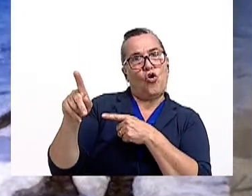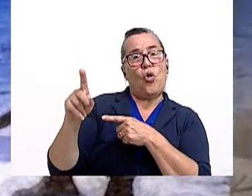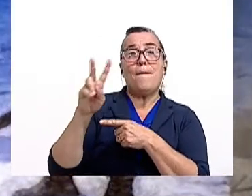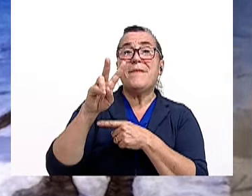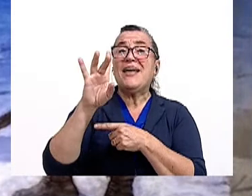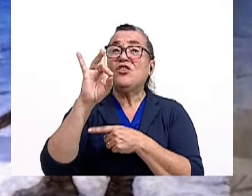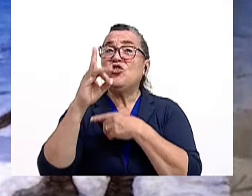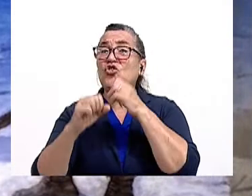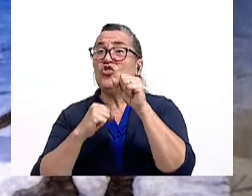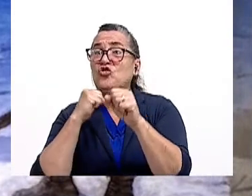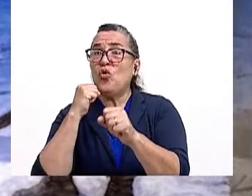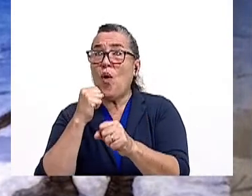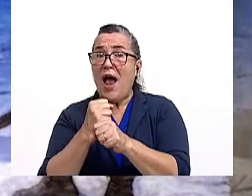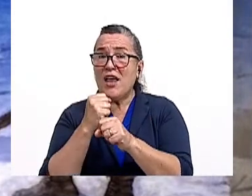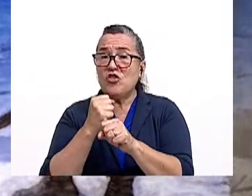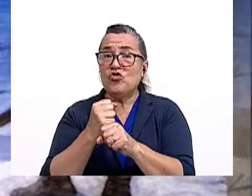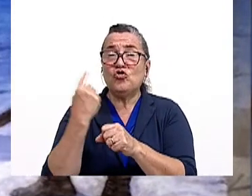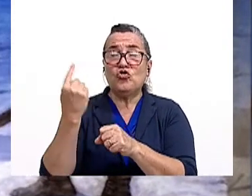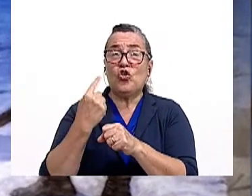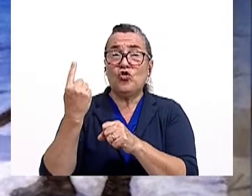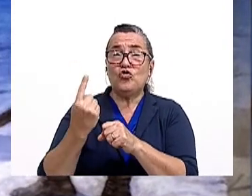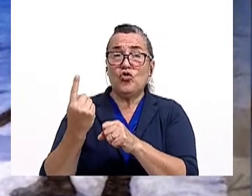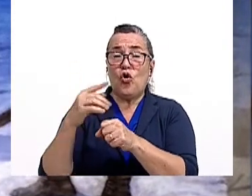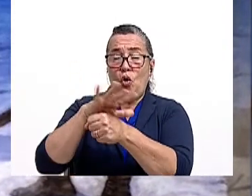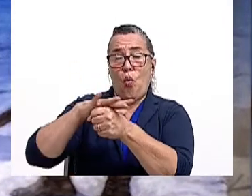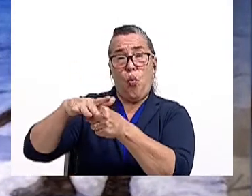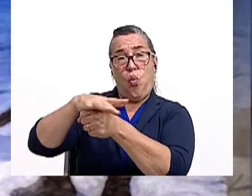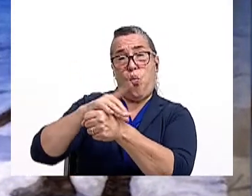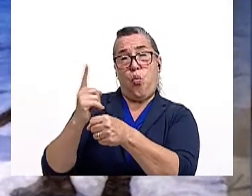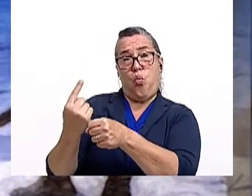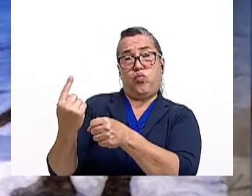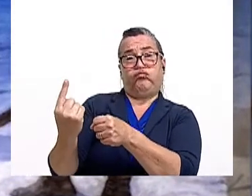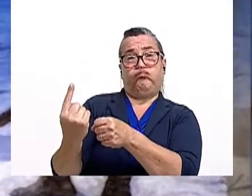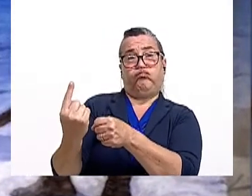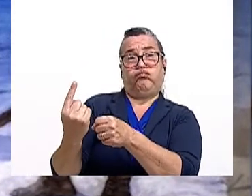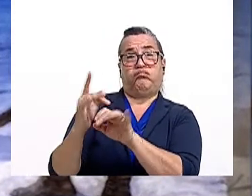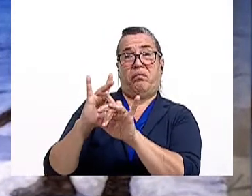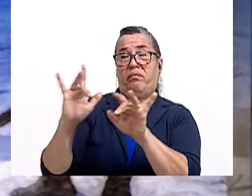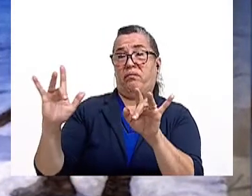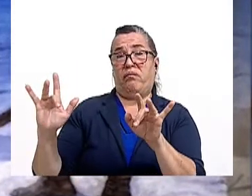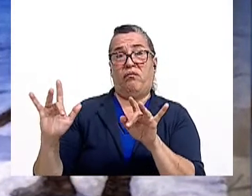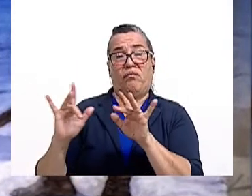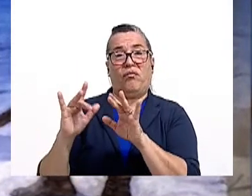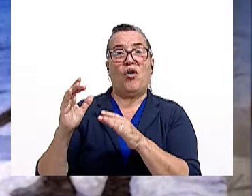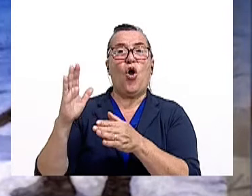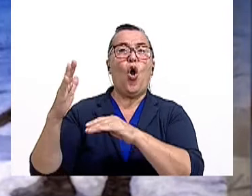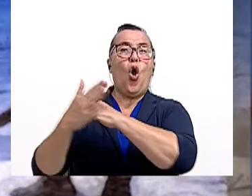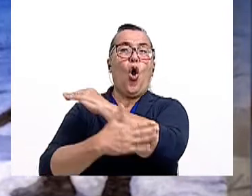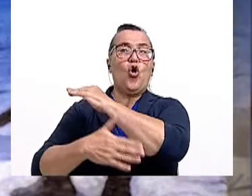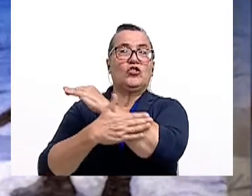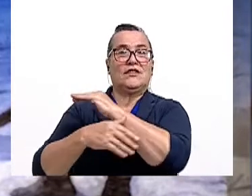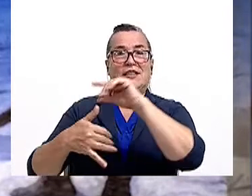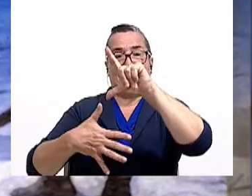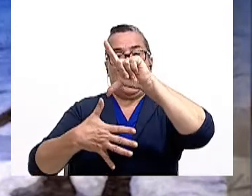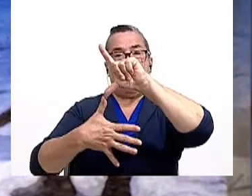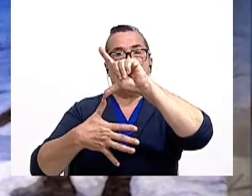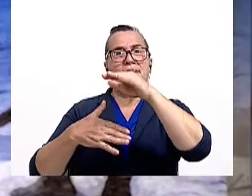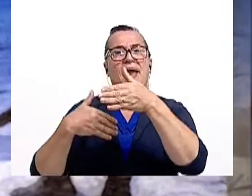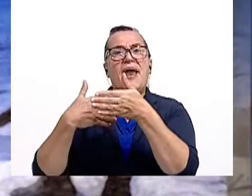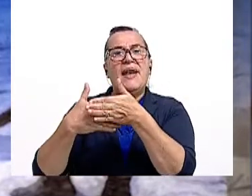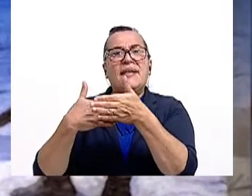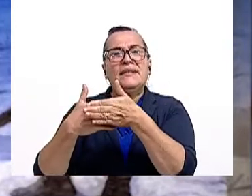28 años completamente solo en una isla deshabitada, en las costas de América, cerca de